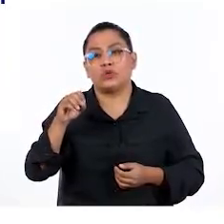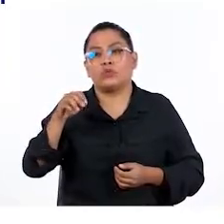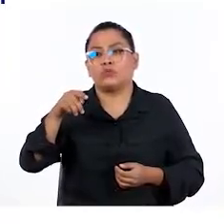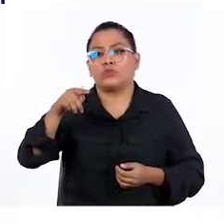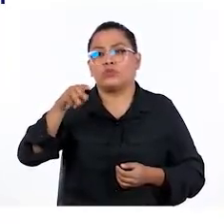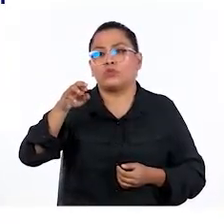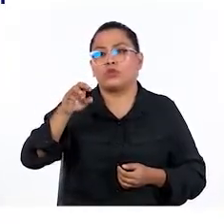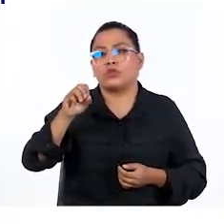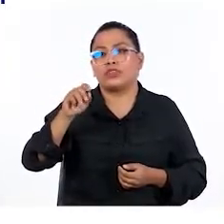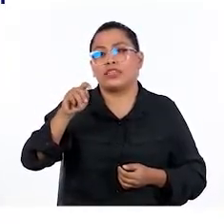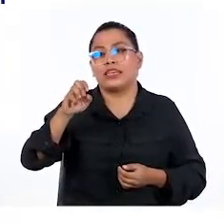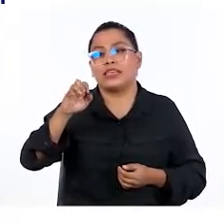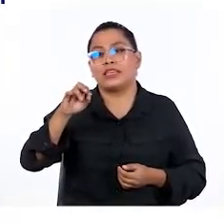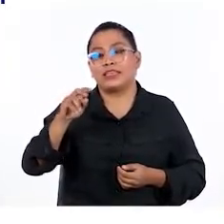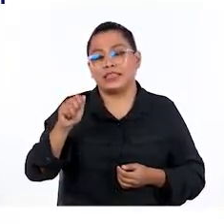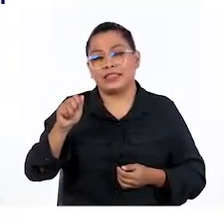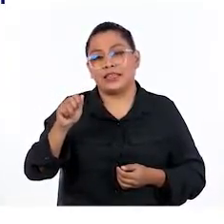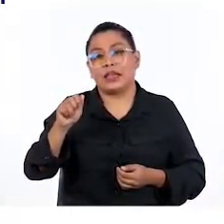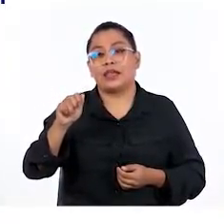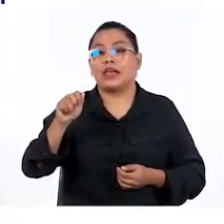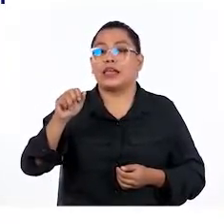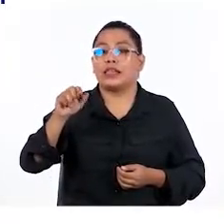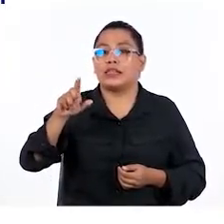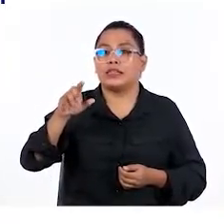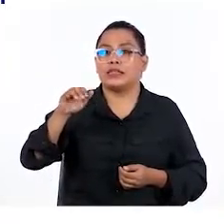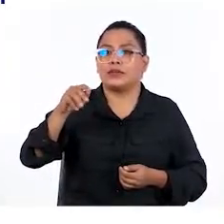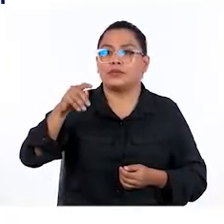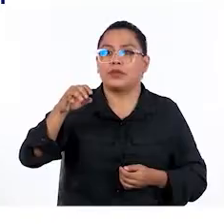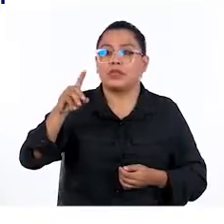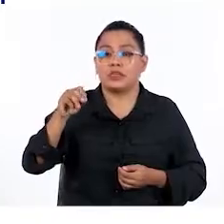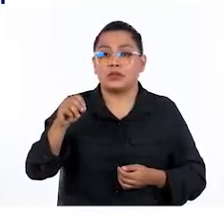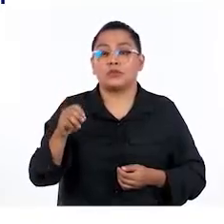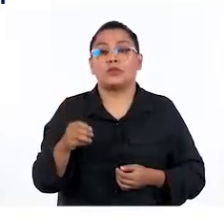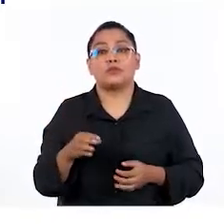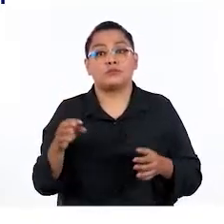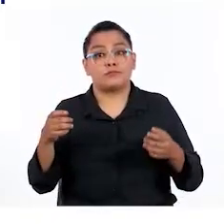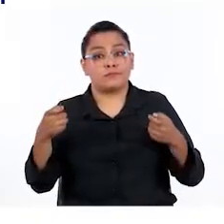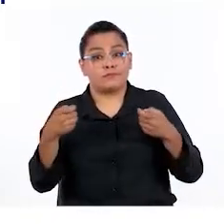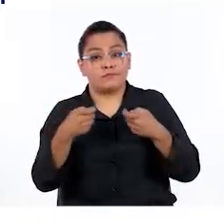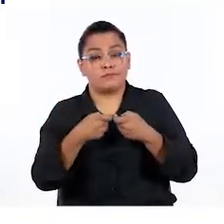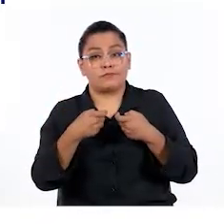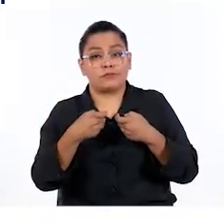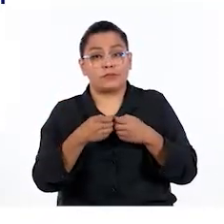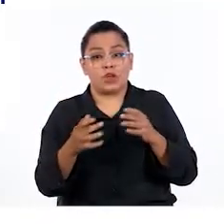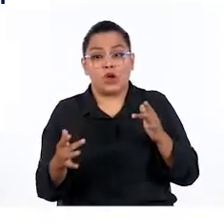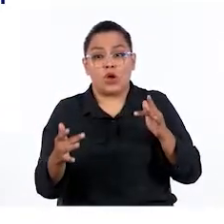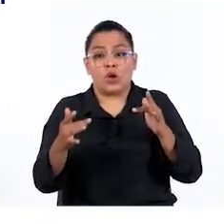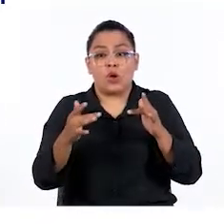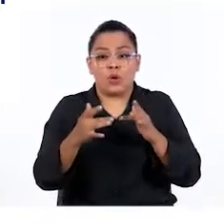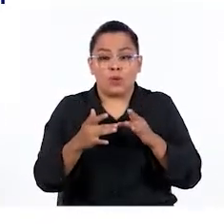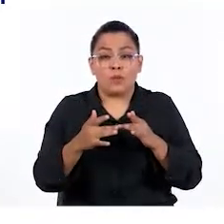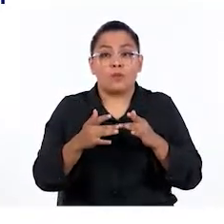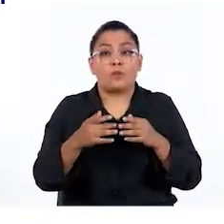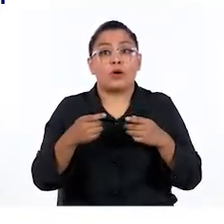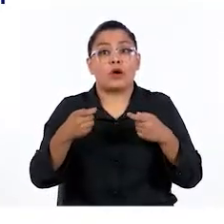lípidos, contienen estos electrones que nosotros explotamos para obtener energía biológicamente